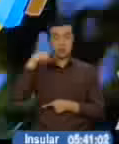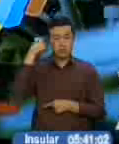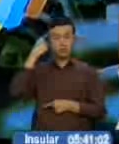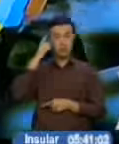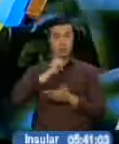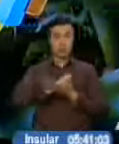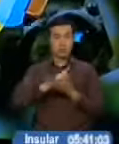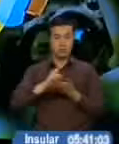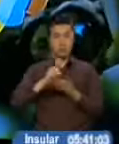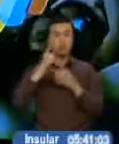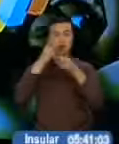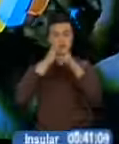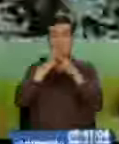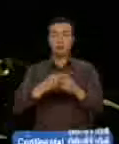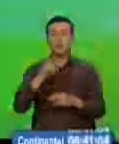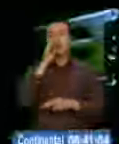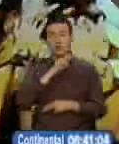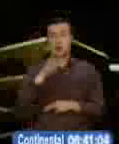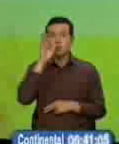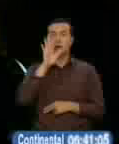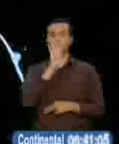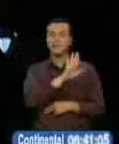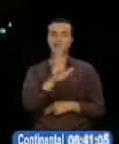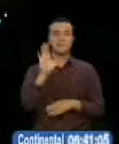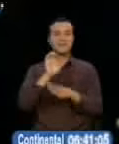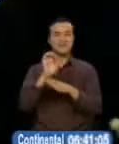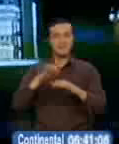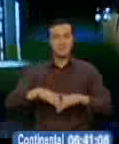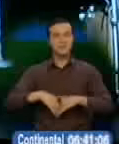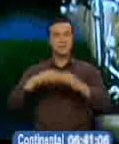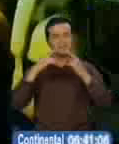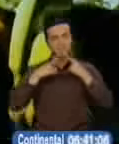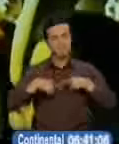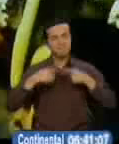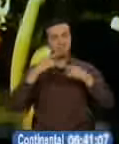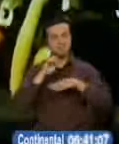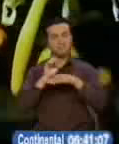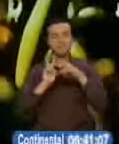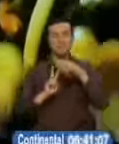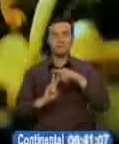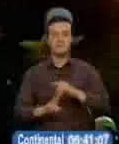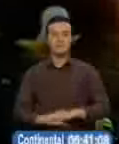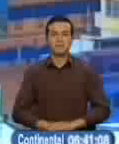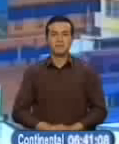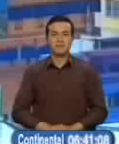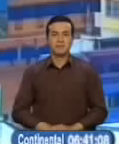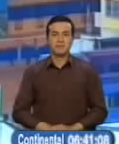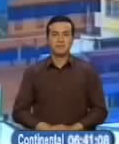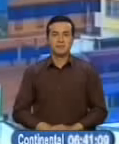los artistas que en cada ciudad cantarán para que Ecuador se levante. Vanessa Hervás, Ecuador TV.